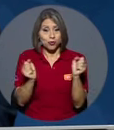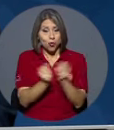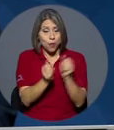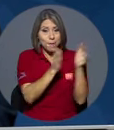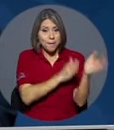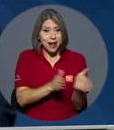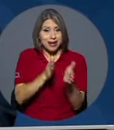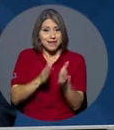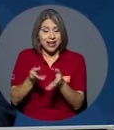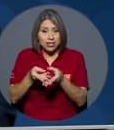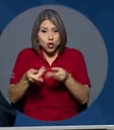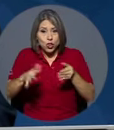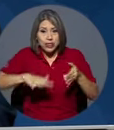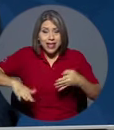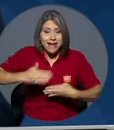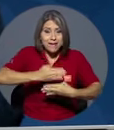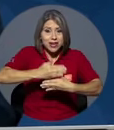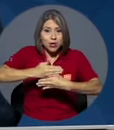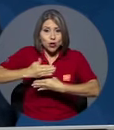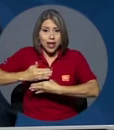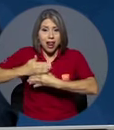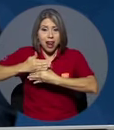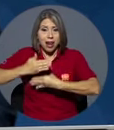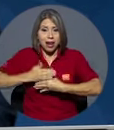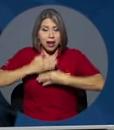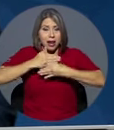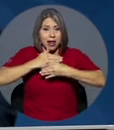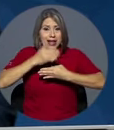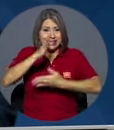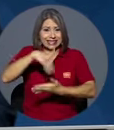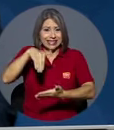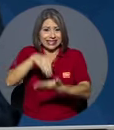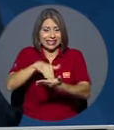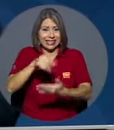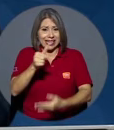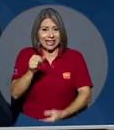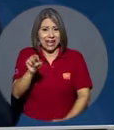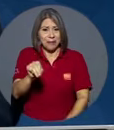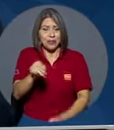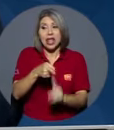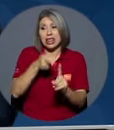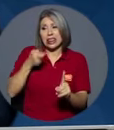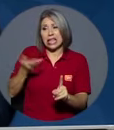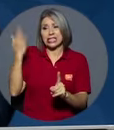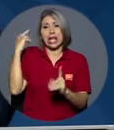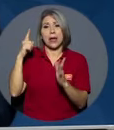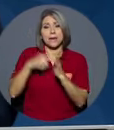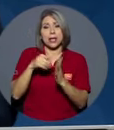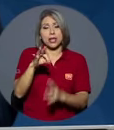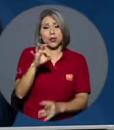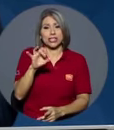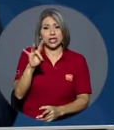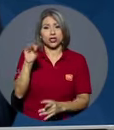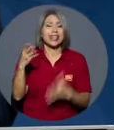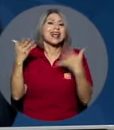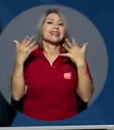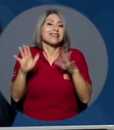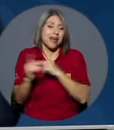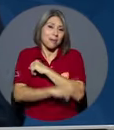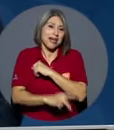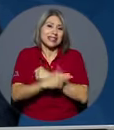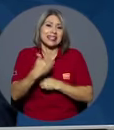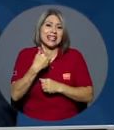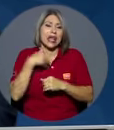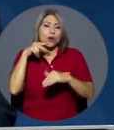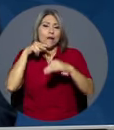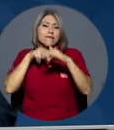la planificación territorial, en el caso de la gran área metropolitana, lo repito, desde los 80 ya el país tenía una visión con un plan a